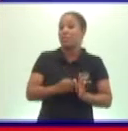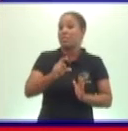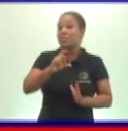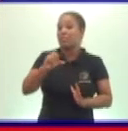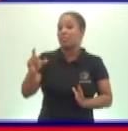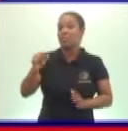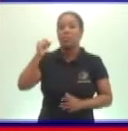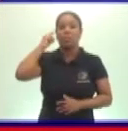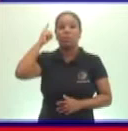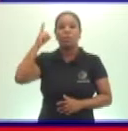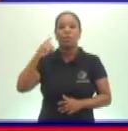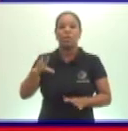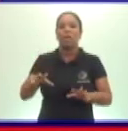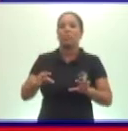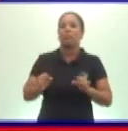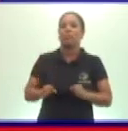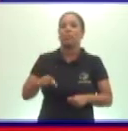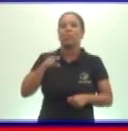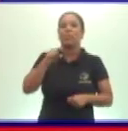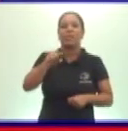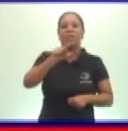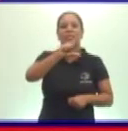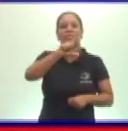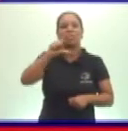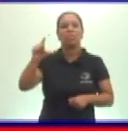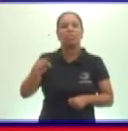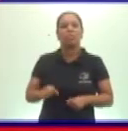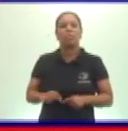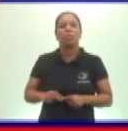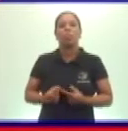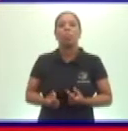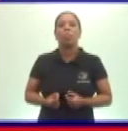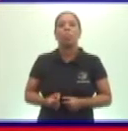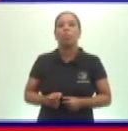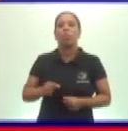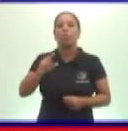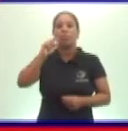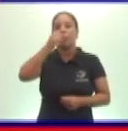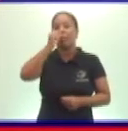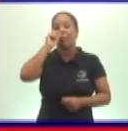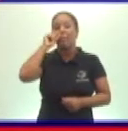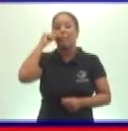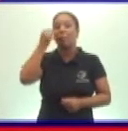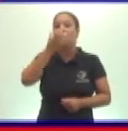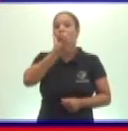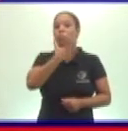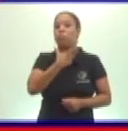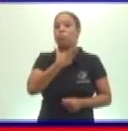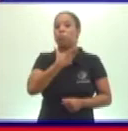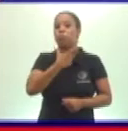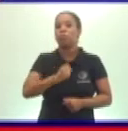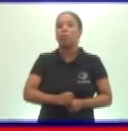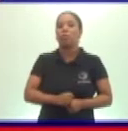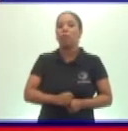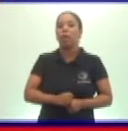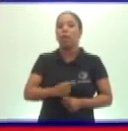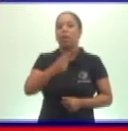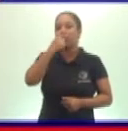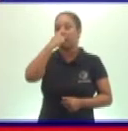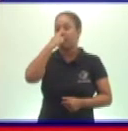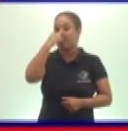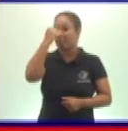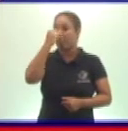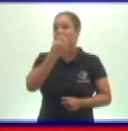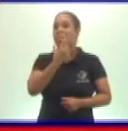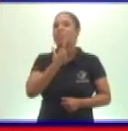es asumida en ese concepto por Carlos Marx y Federico Engels. La ideología es asumida como deformación,